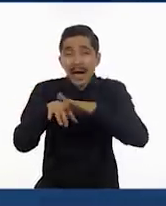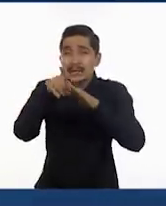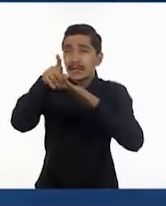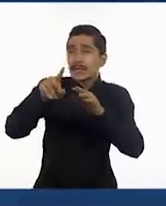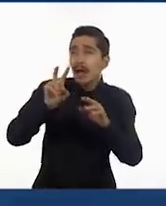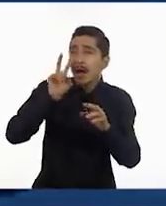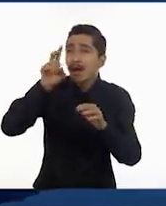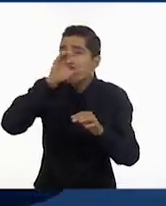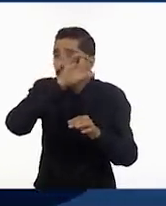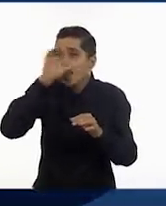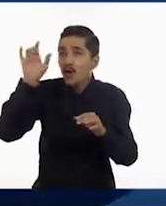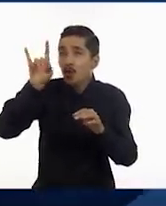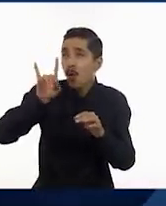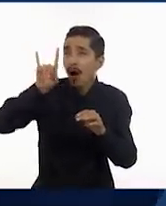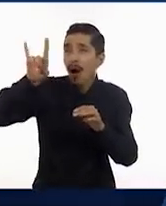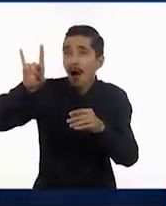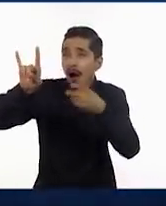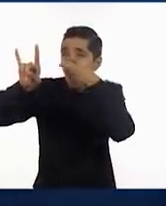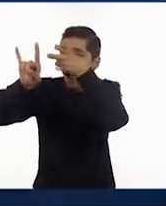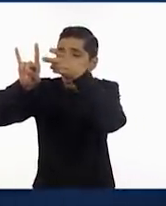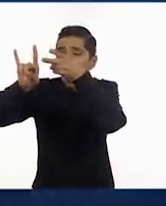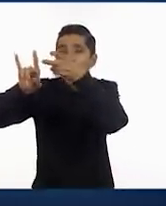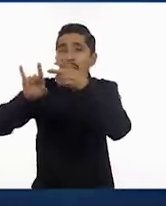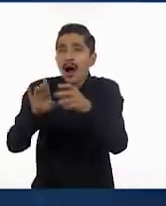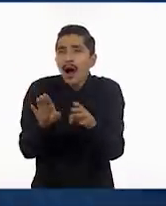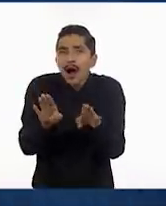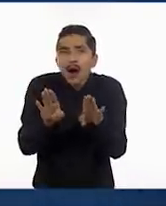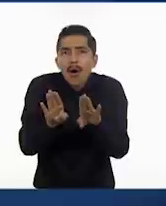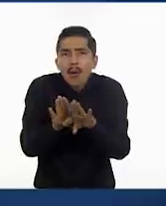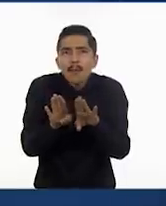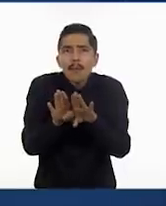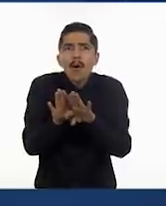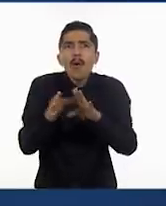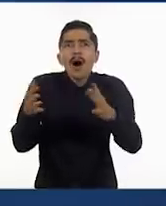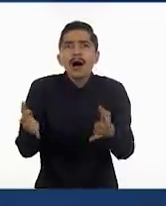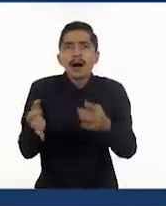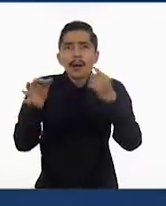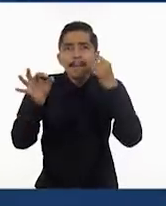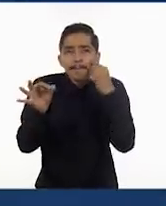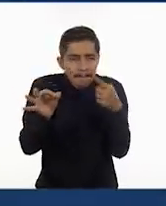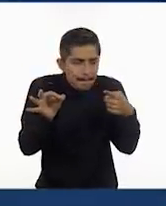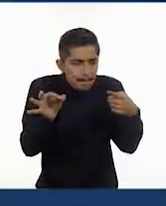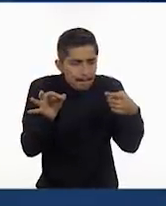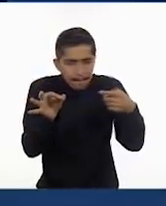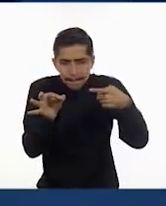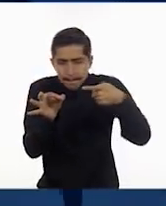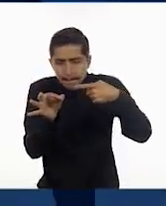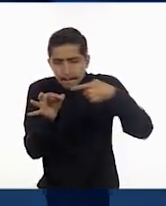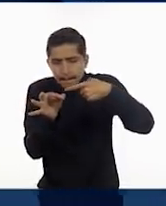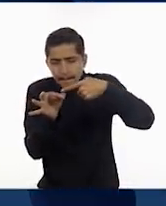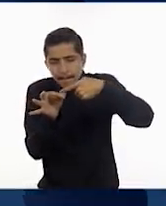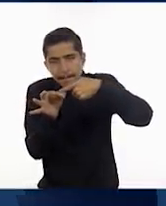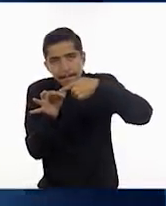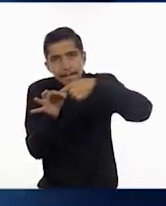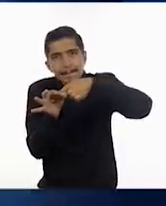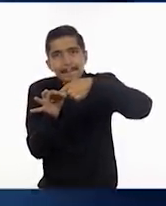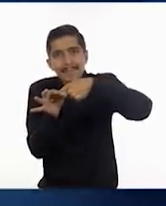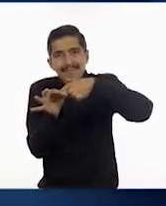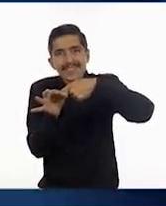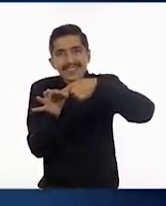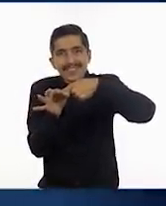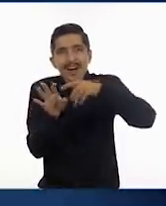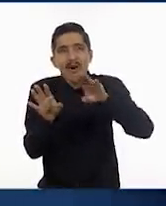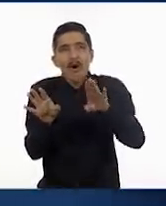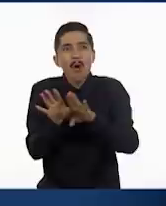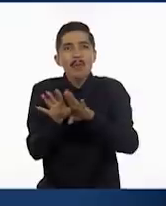siguiente fotografía, ahí viene la indicación de que es la introducción del espermatozoide en el óvulo. Y vemos como este